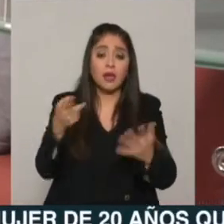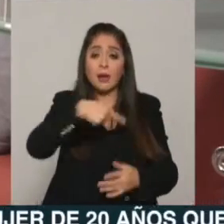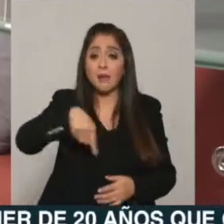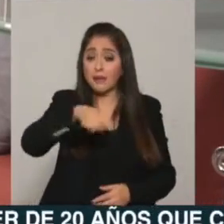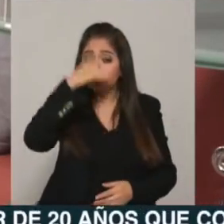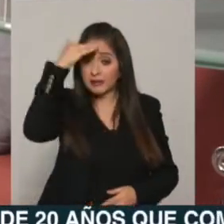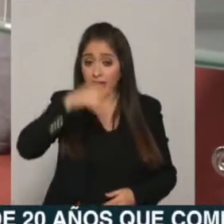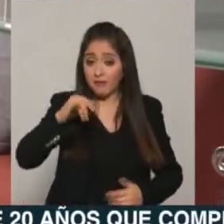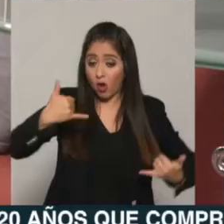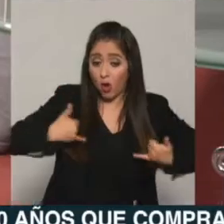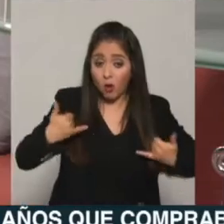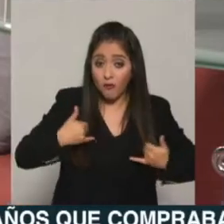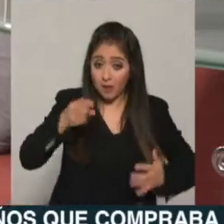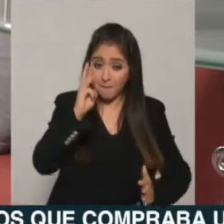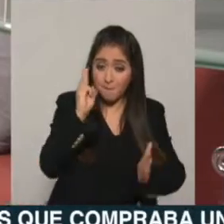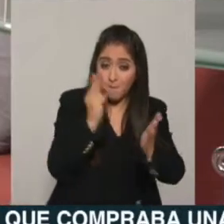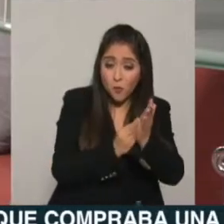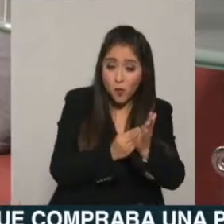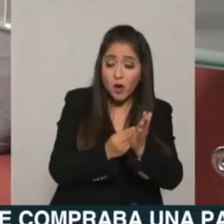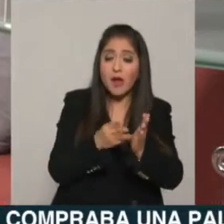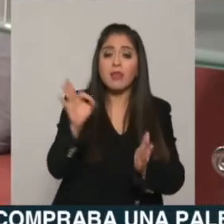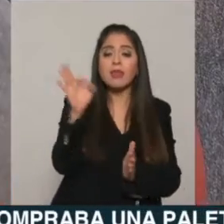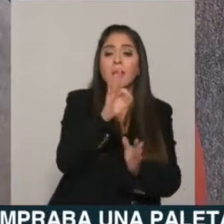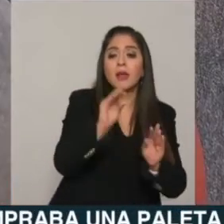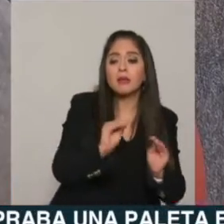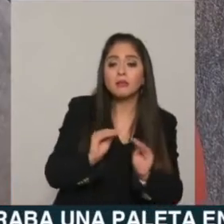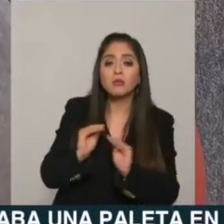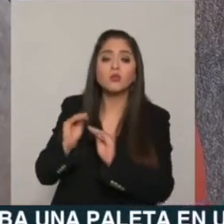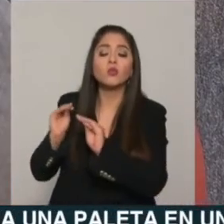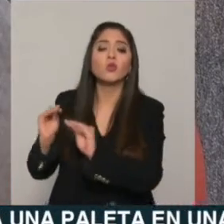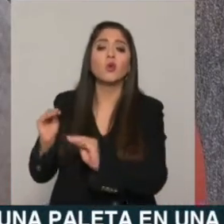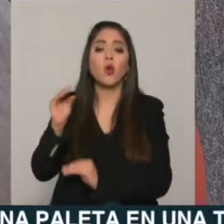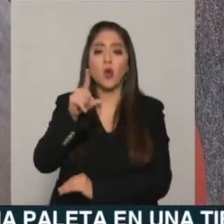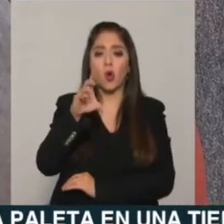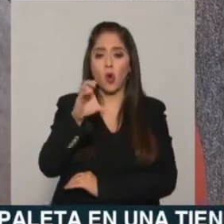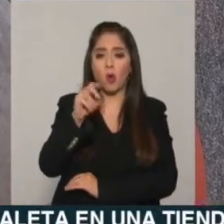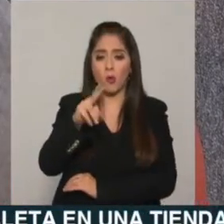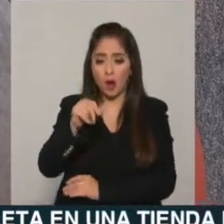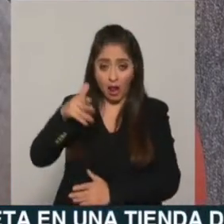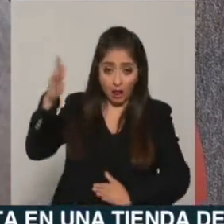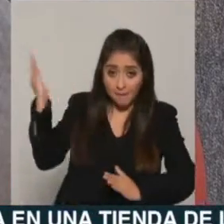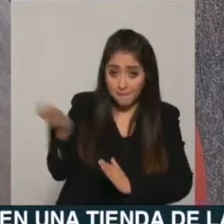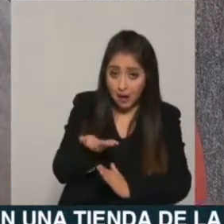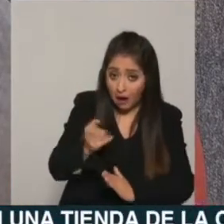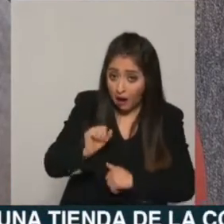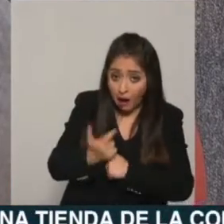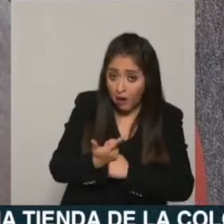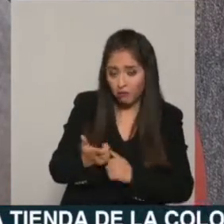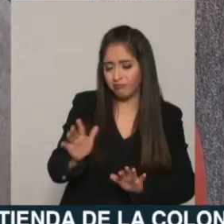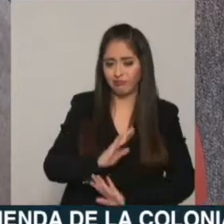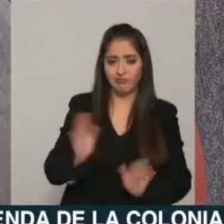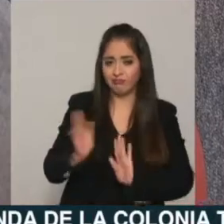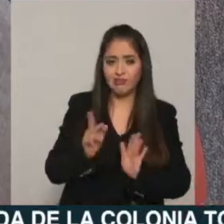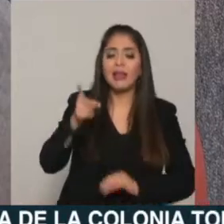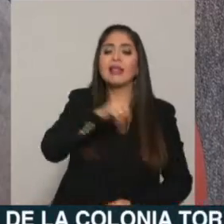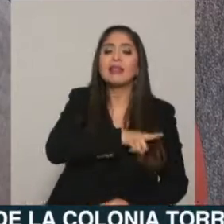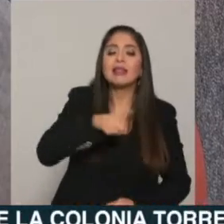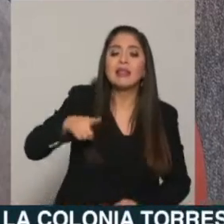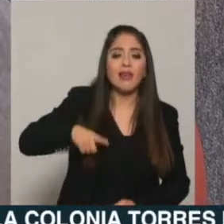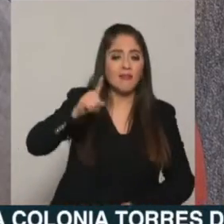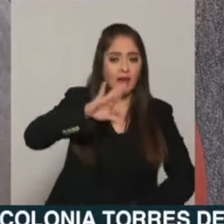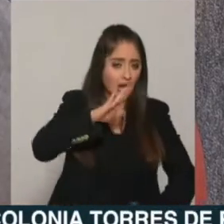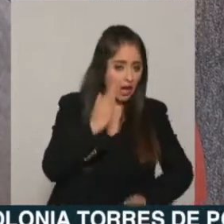debe sancionar con una pena corporal. Se le debe sancionar, sí, con de alguna